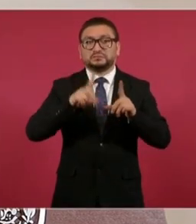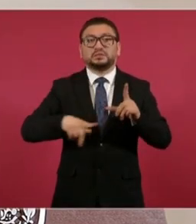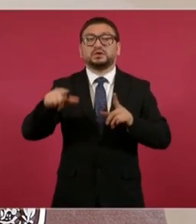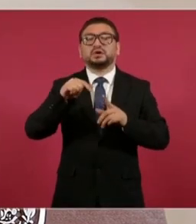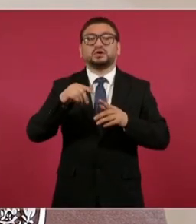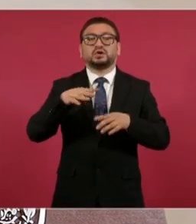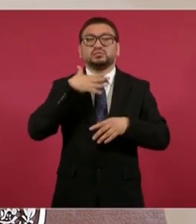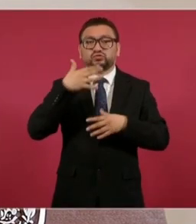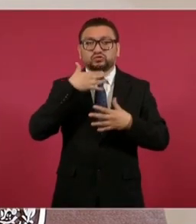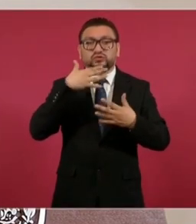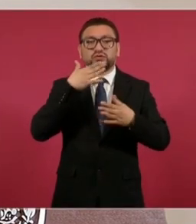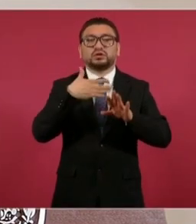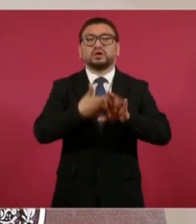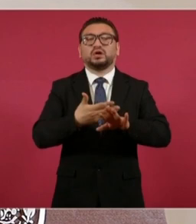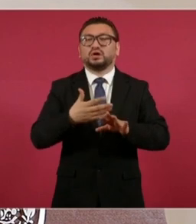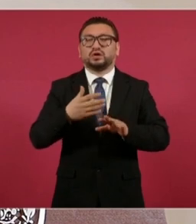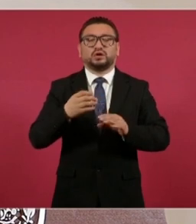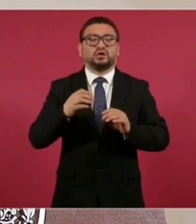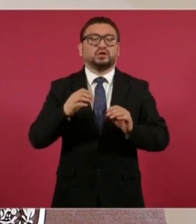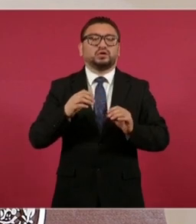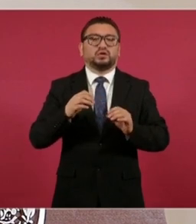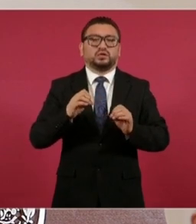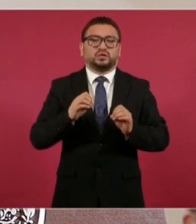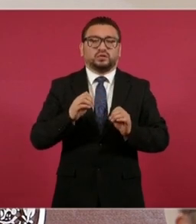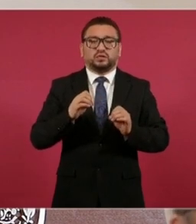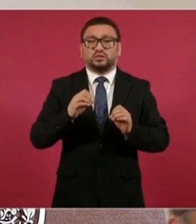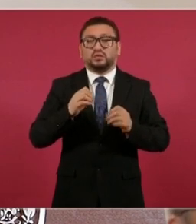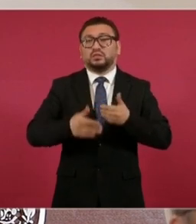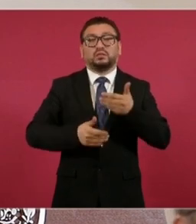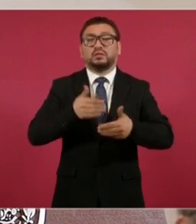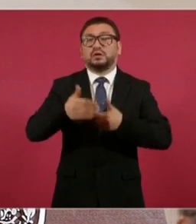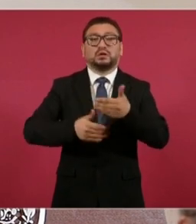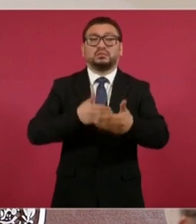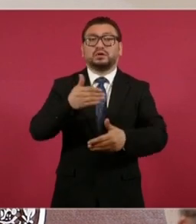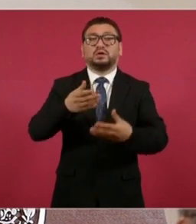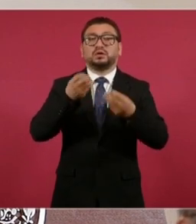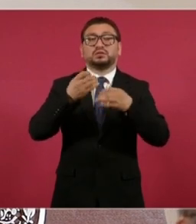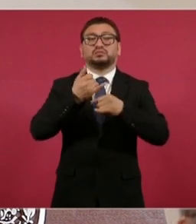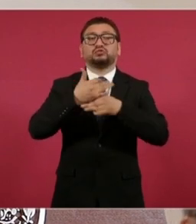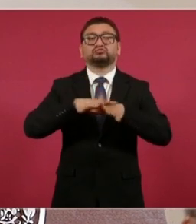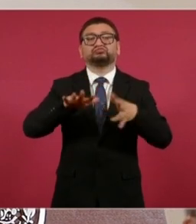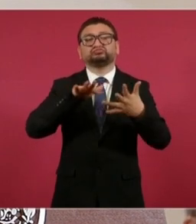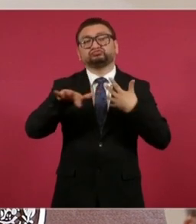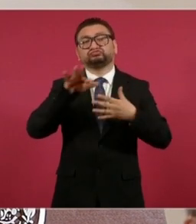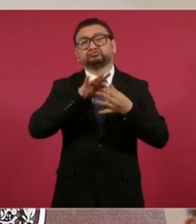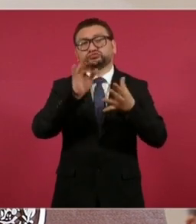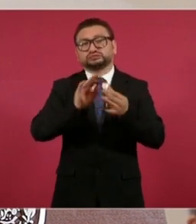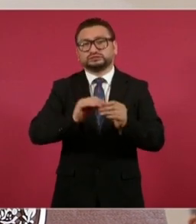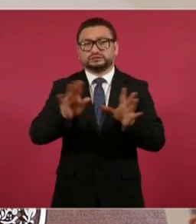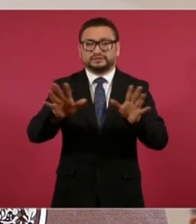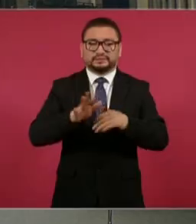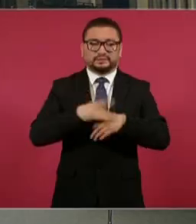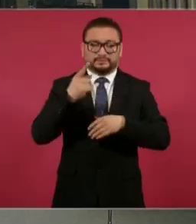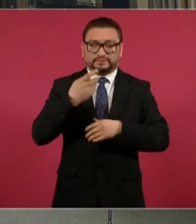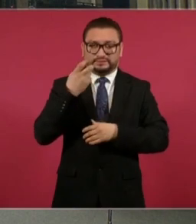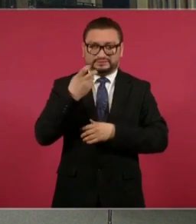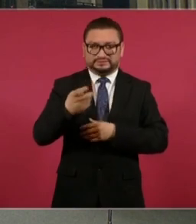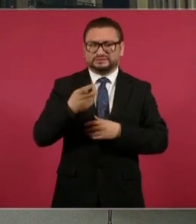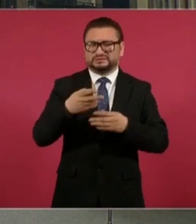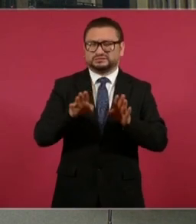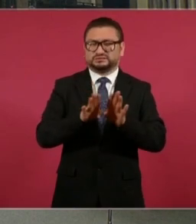combatía la corrupción se avanzaba mucho con la transparencia porque todo esto